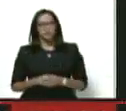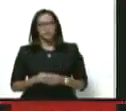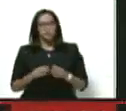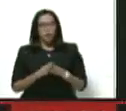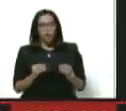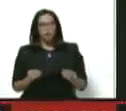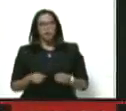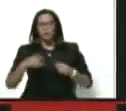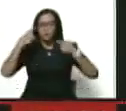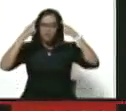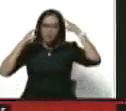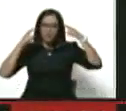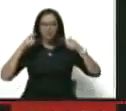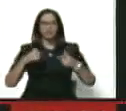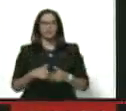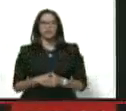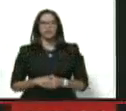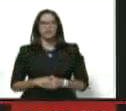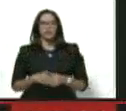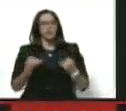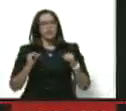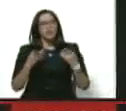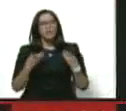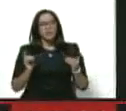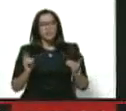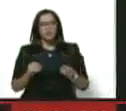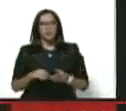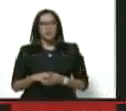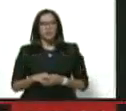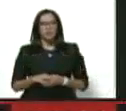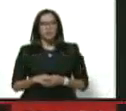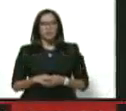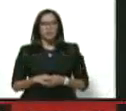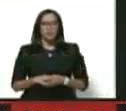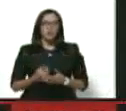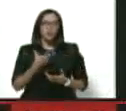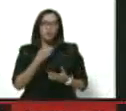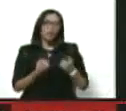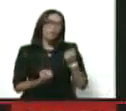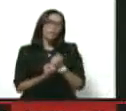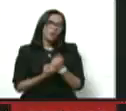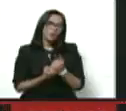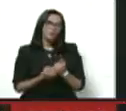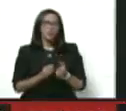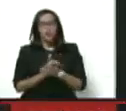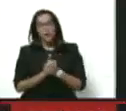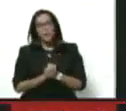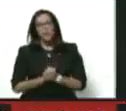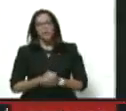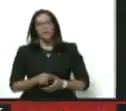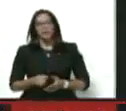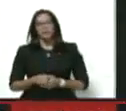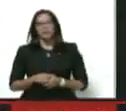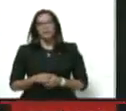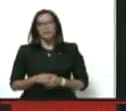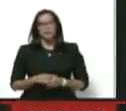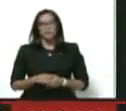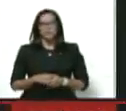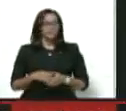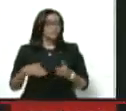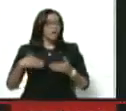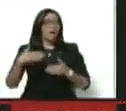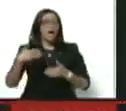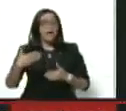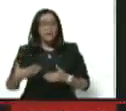todos los chavistas, los independientes, los simpatizantes, los amigos, más allá de